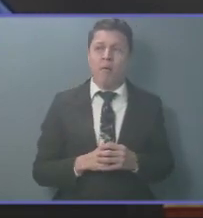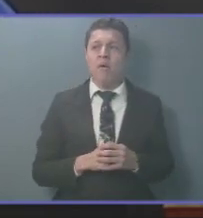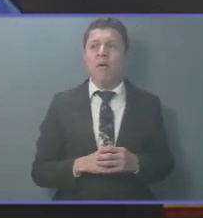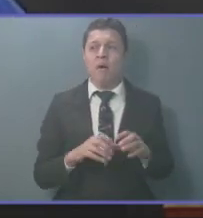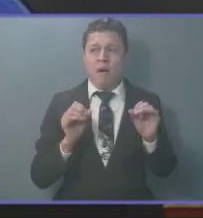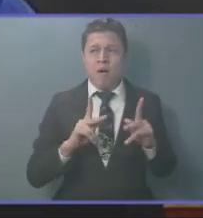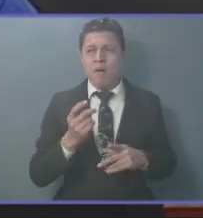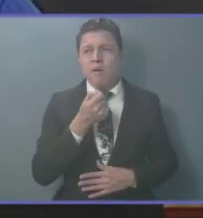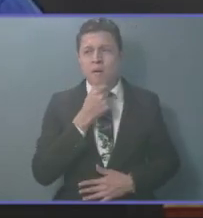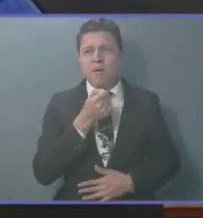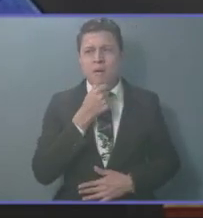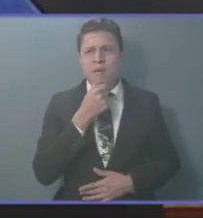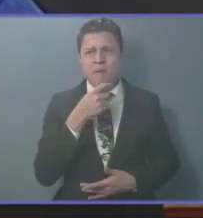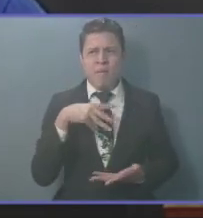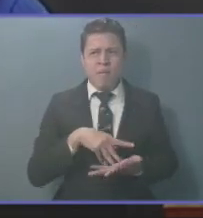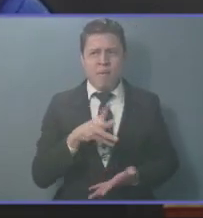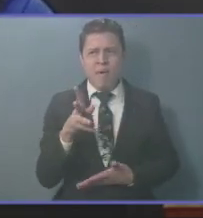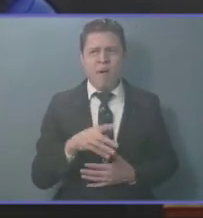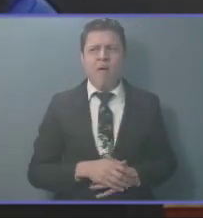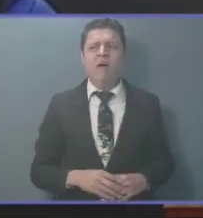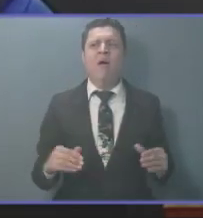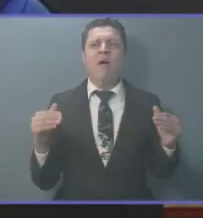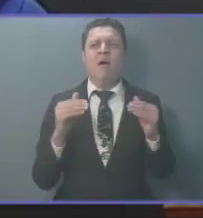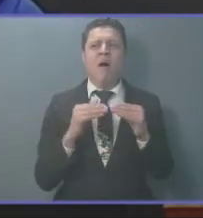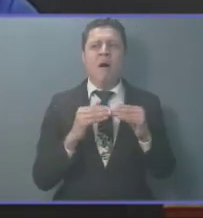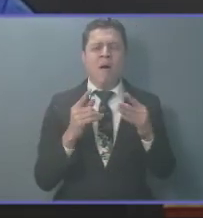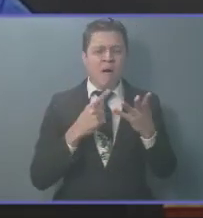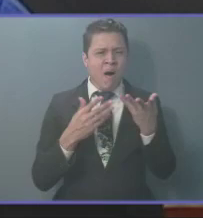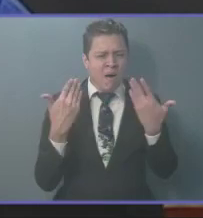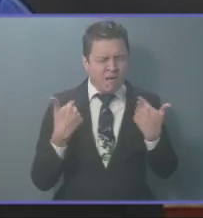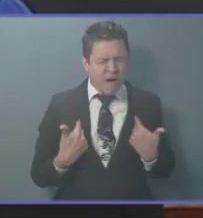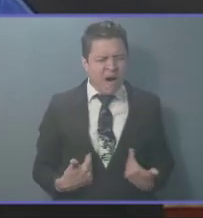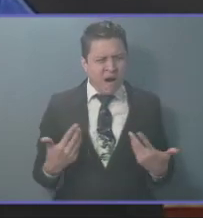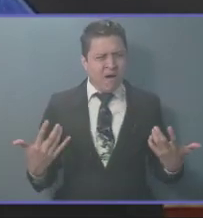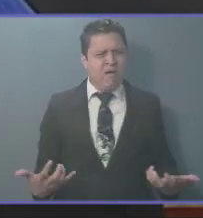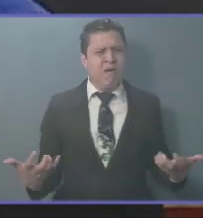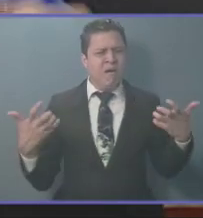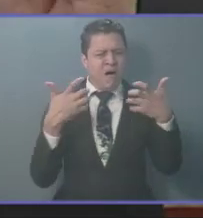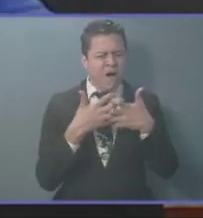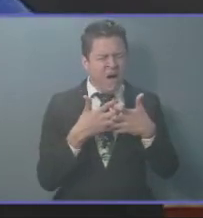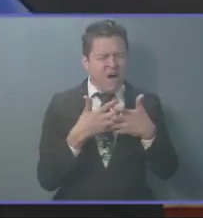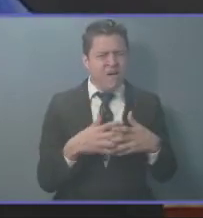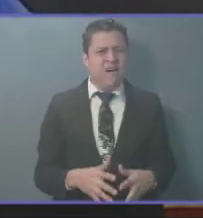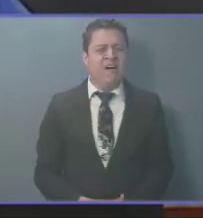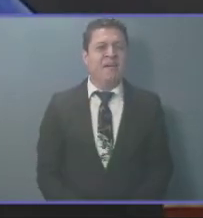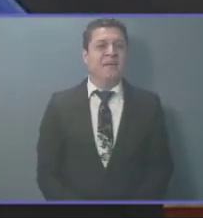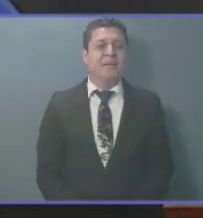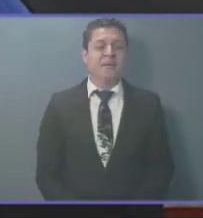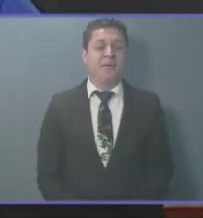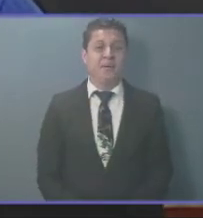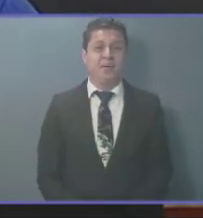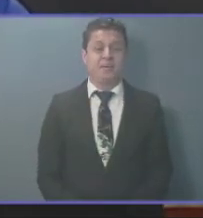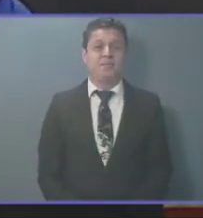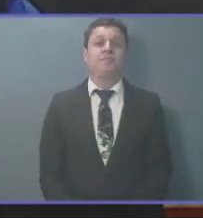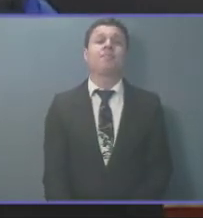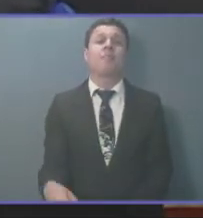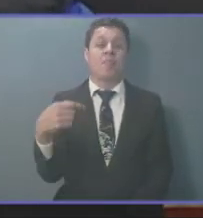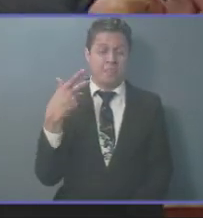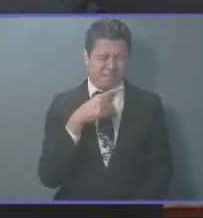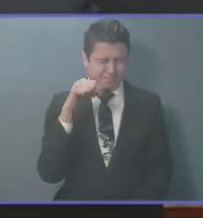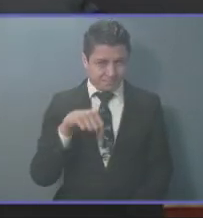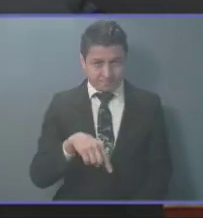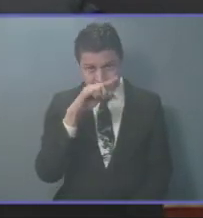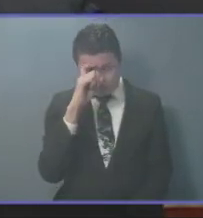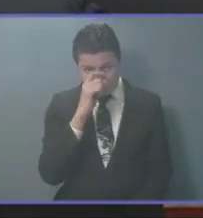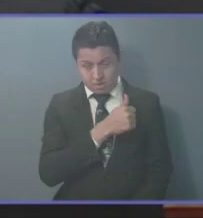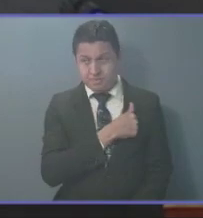la información pública como un derecho transversal. De eso nos estamos encargando